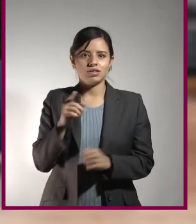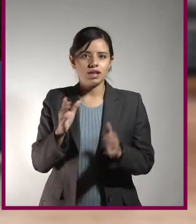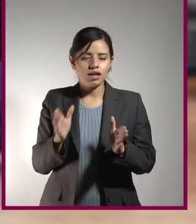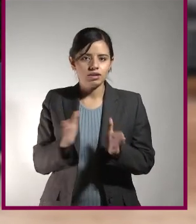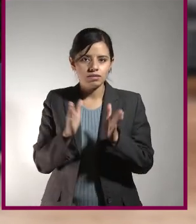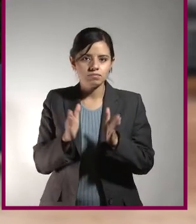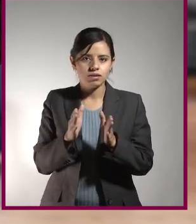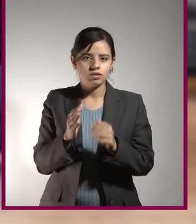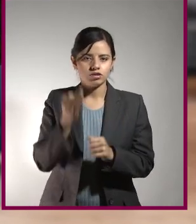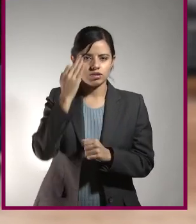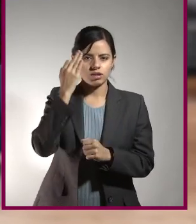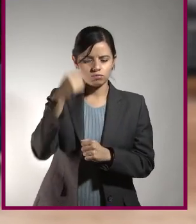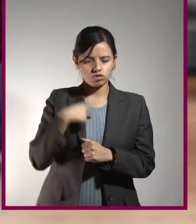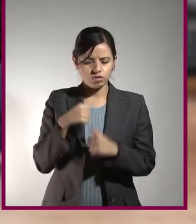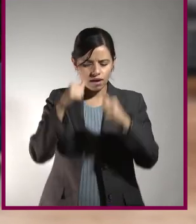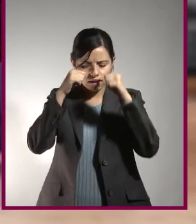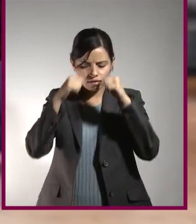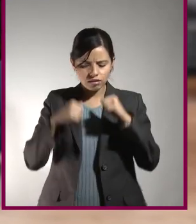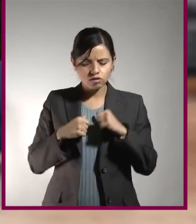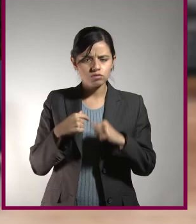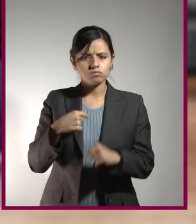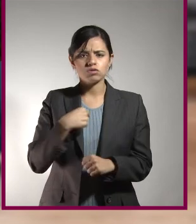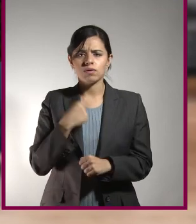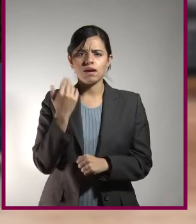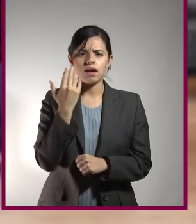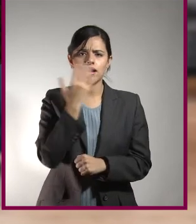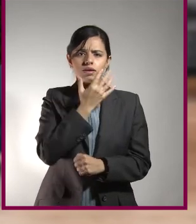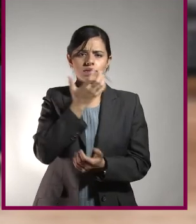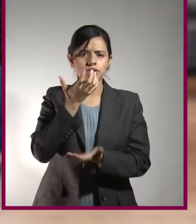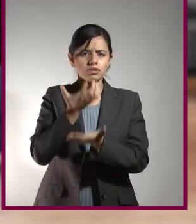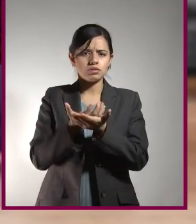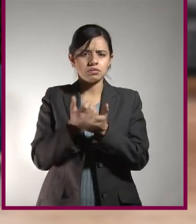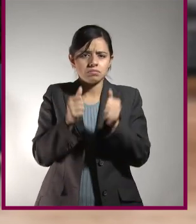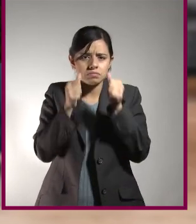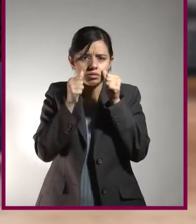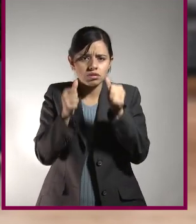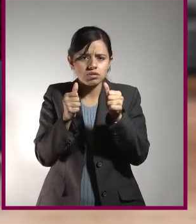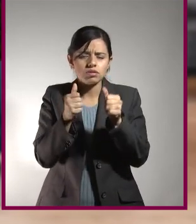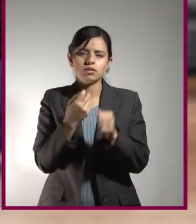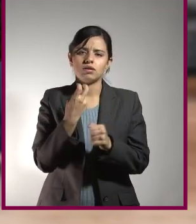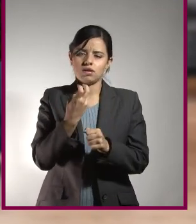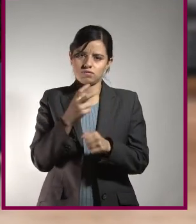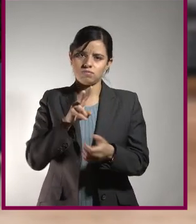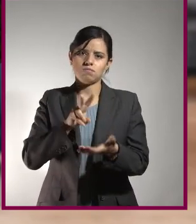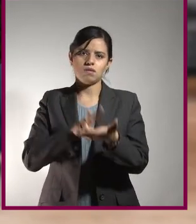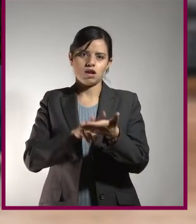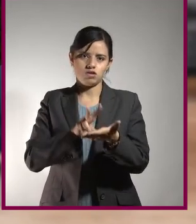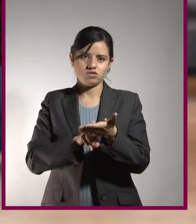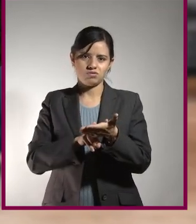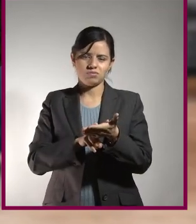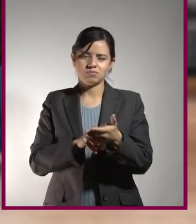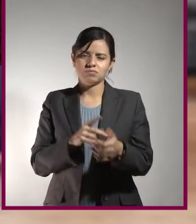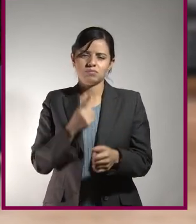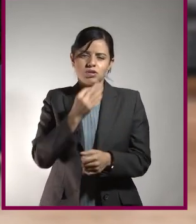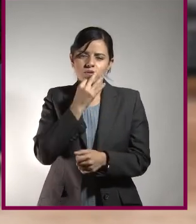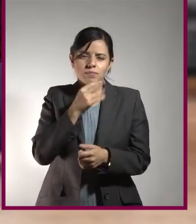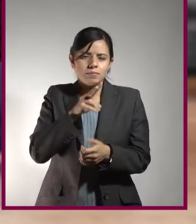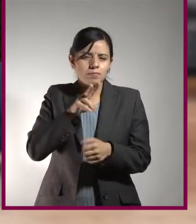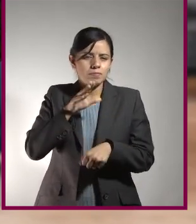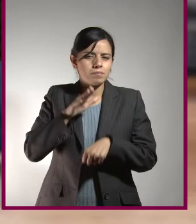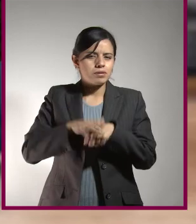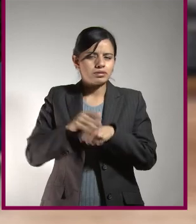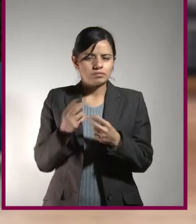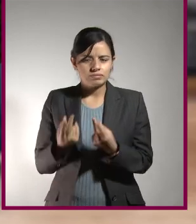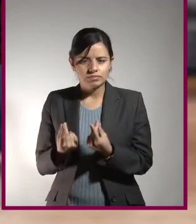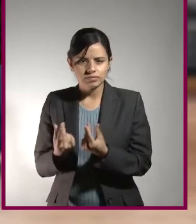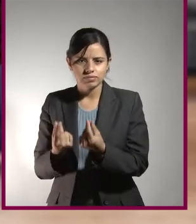saber que el tiempo dedicado a nosotros mismos, a nuestra recreación, descanso y entretenimiento, es tan valioso como el minuto más productivo